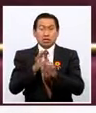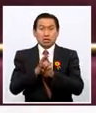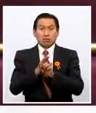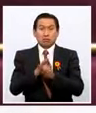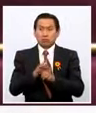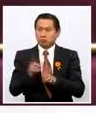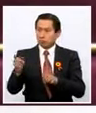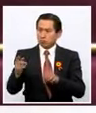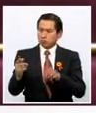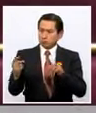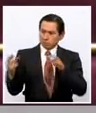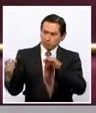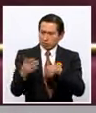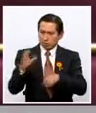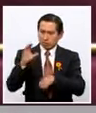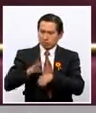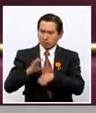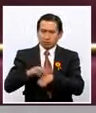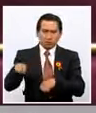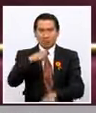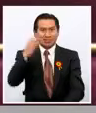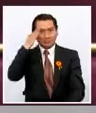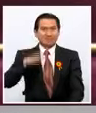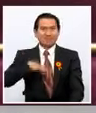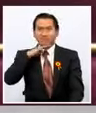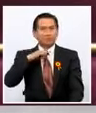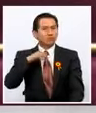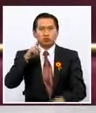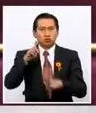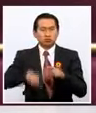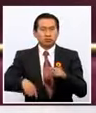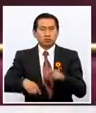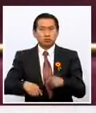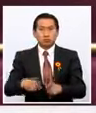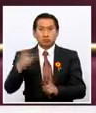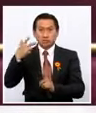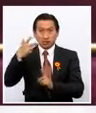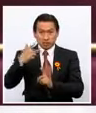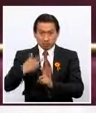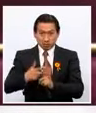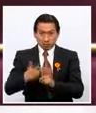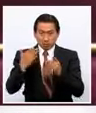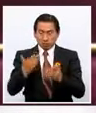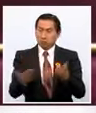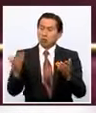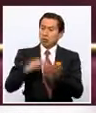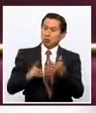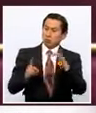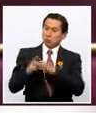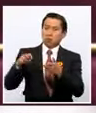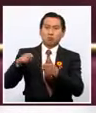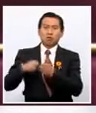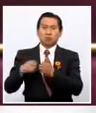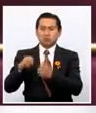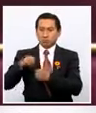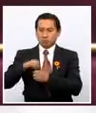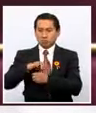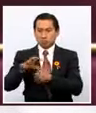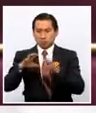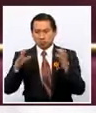una guerra civil y al cabo de tres meses para hacer frente a la pandemia del siglo